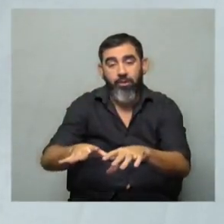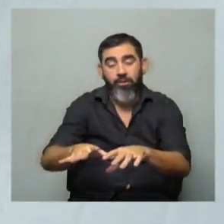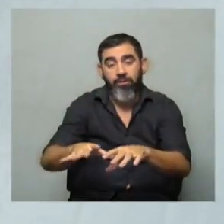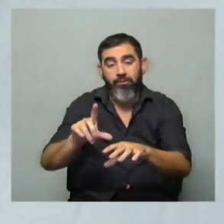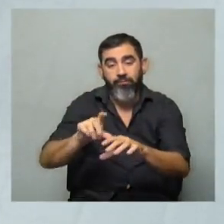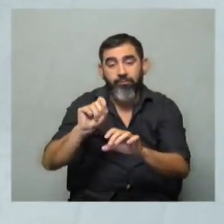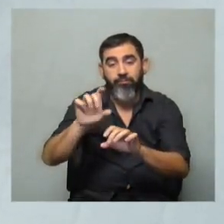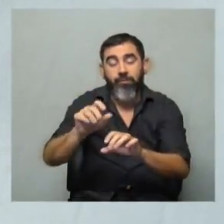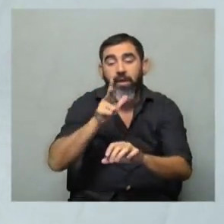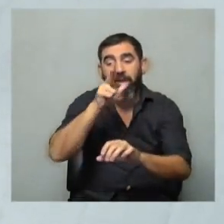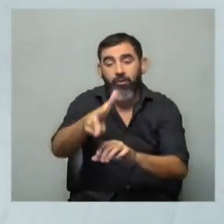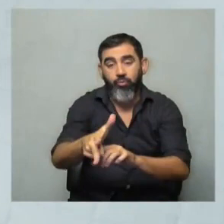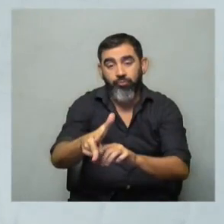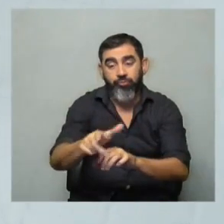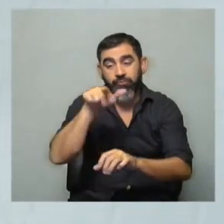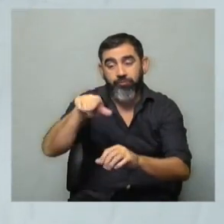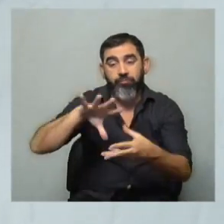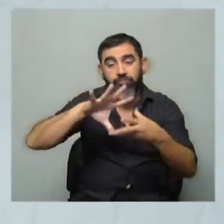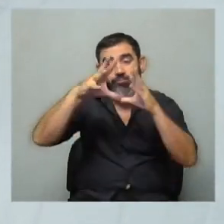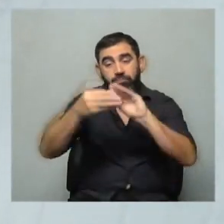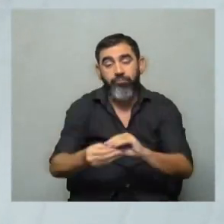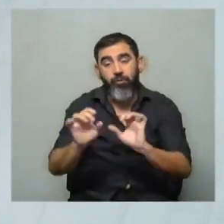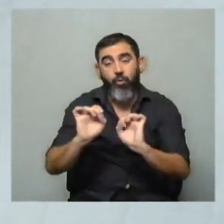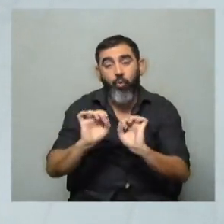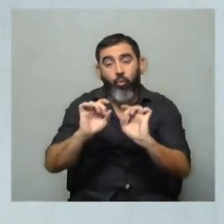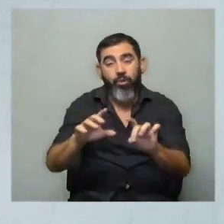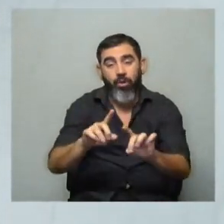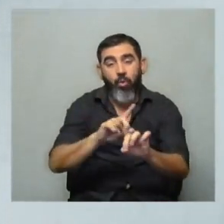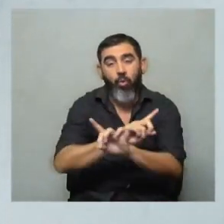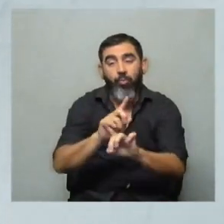parásito al feto. Ese mecanismo de transmisión no es